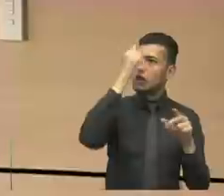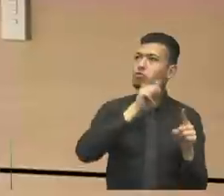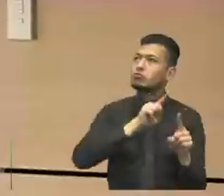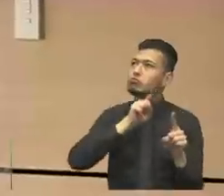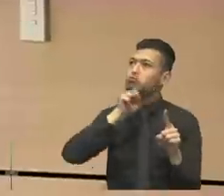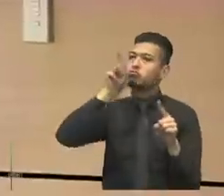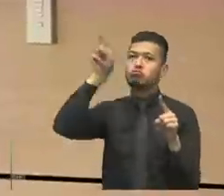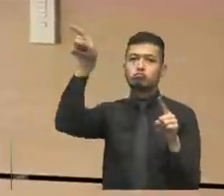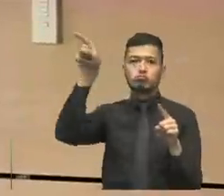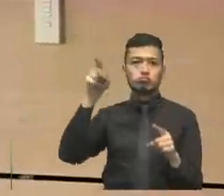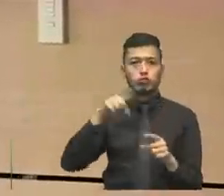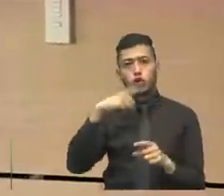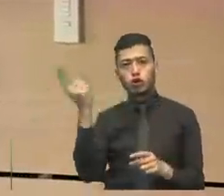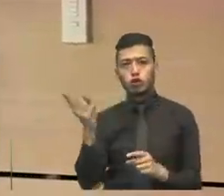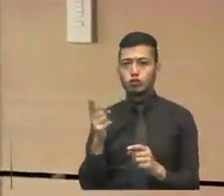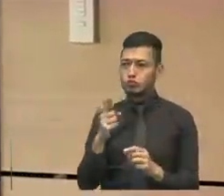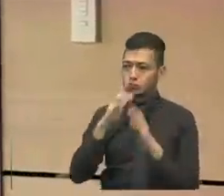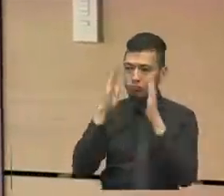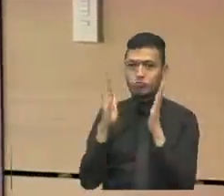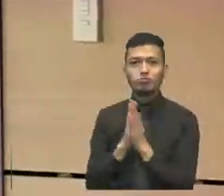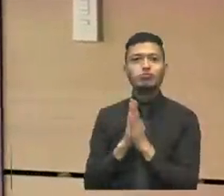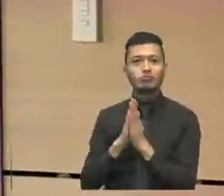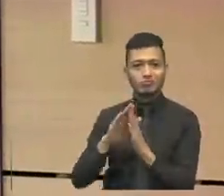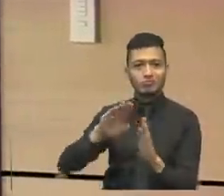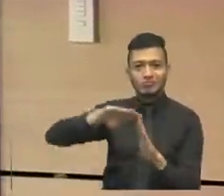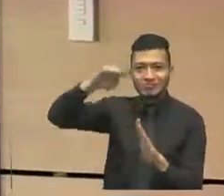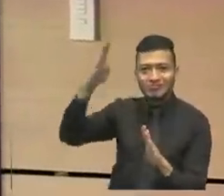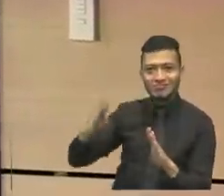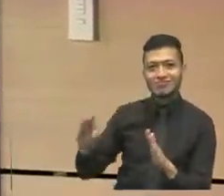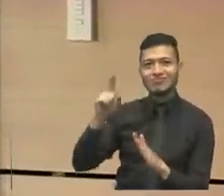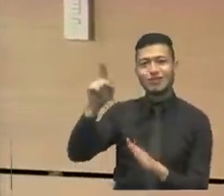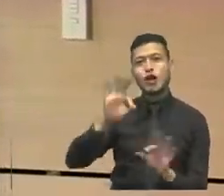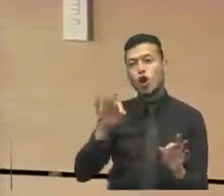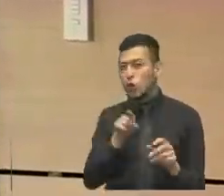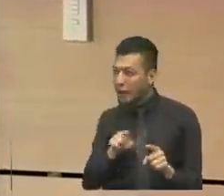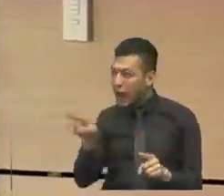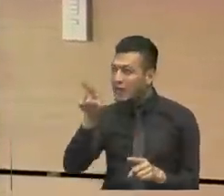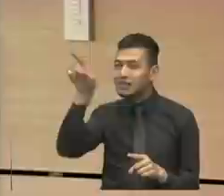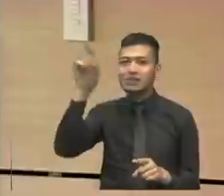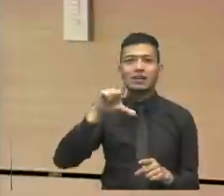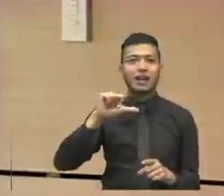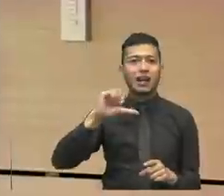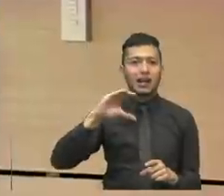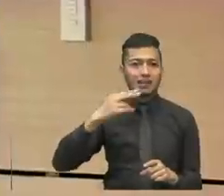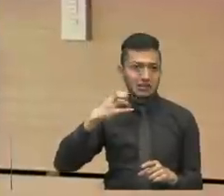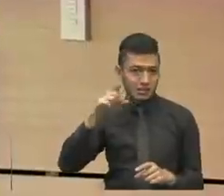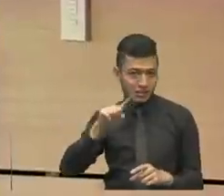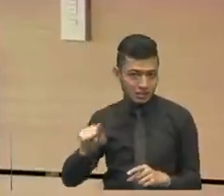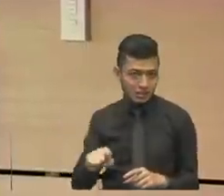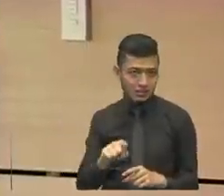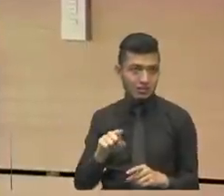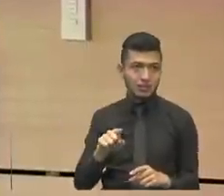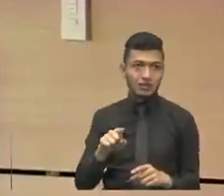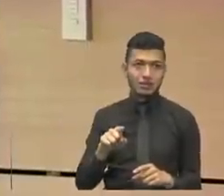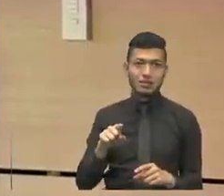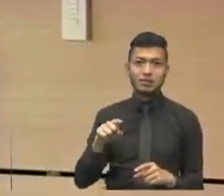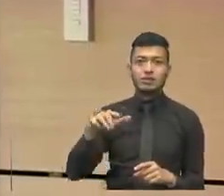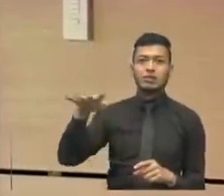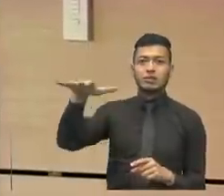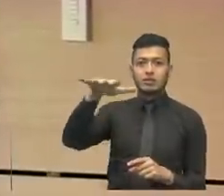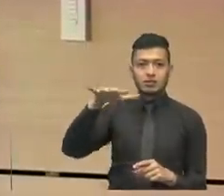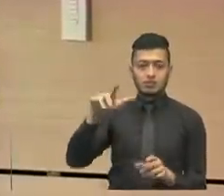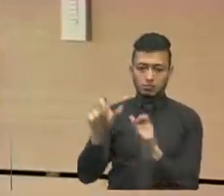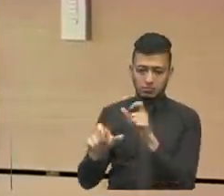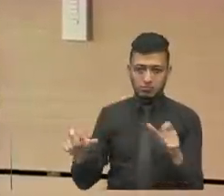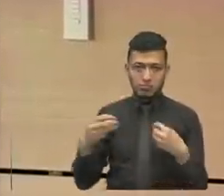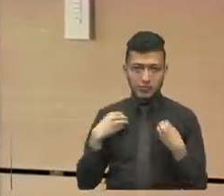¿no? A los Laches, arriba, donde podemos bajar la gente, de arriba, de Girardot, de los